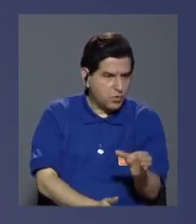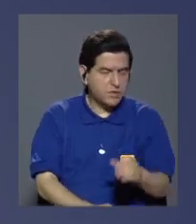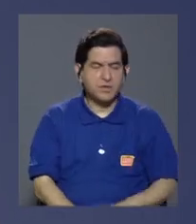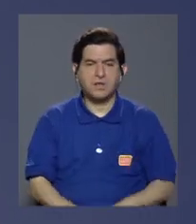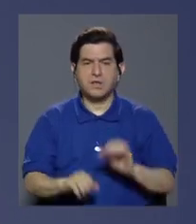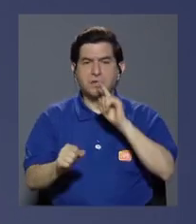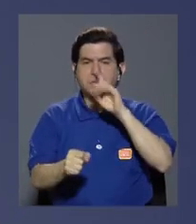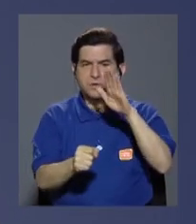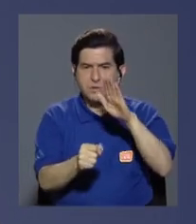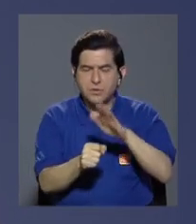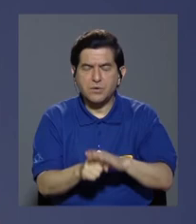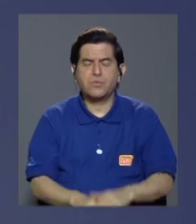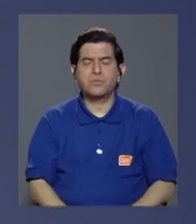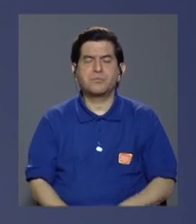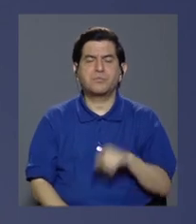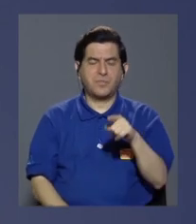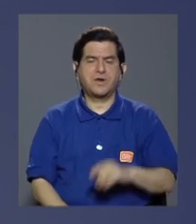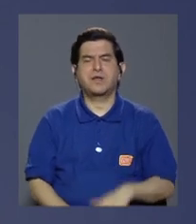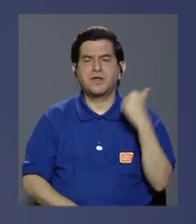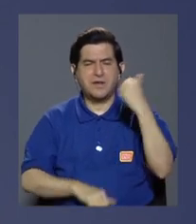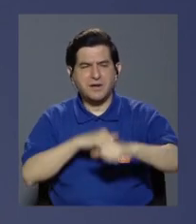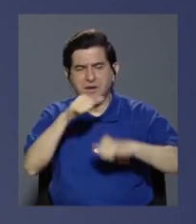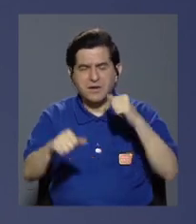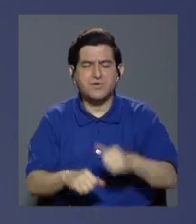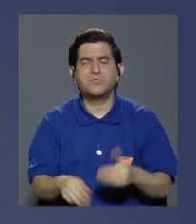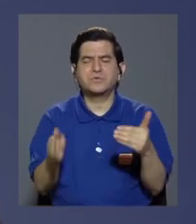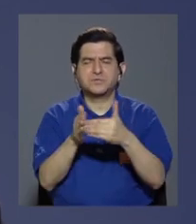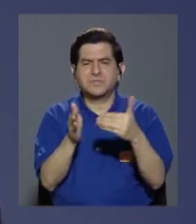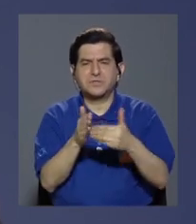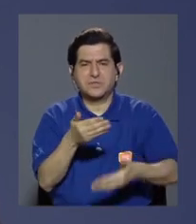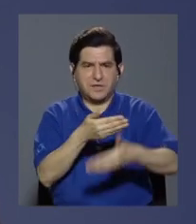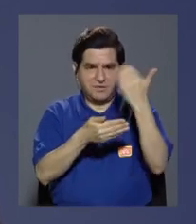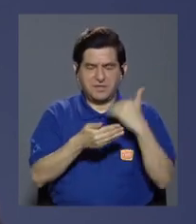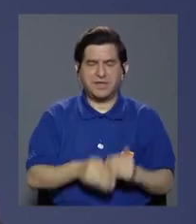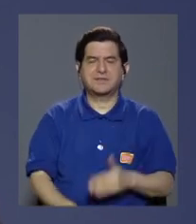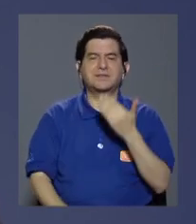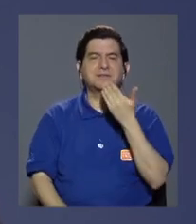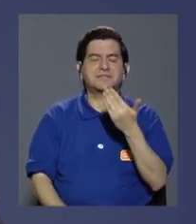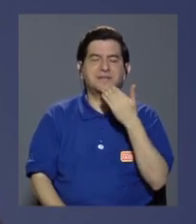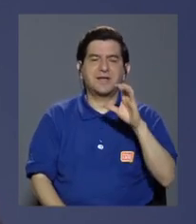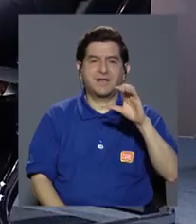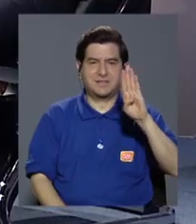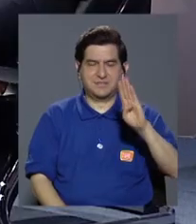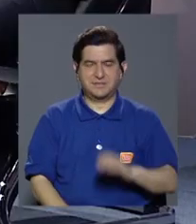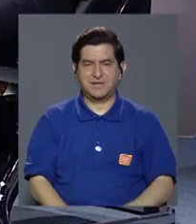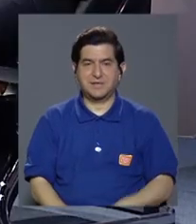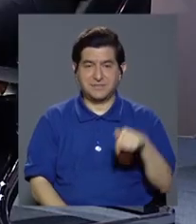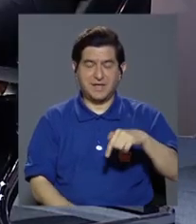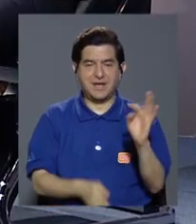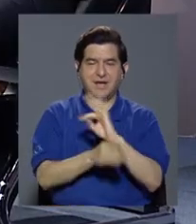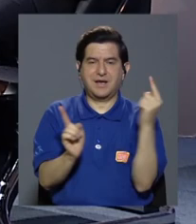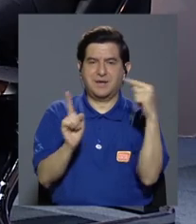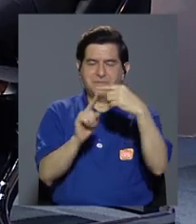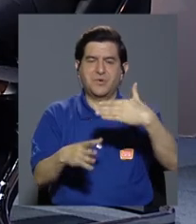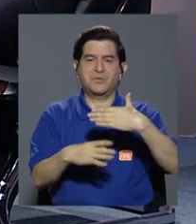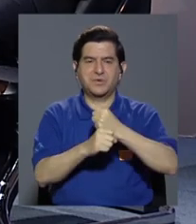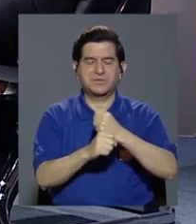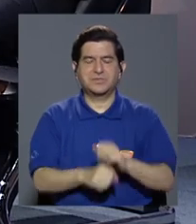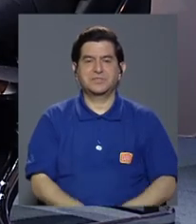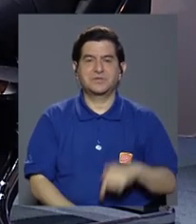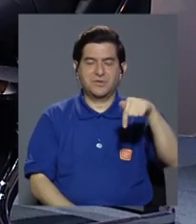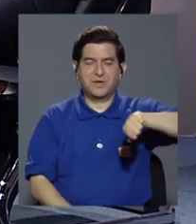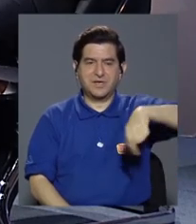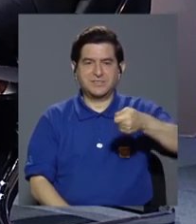lograr reivindicaciones que necesitamos de hace mucho tiempo muchas gracias camilo por acompañarnos hacemos televisión con sentidos